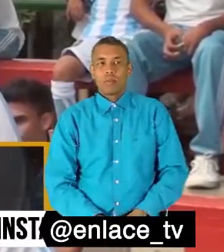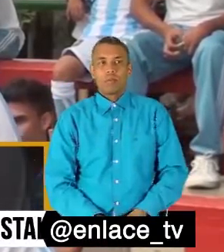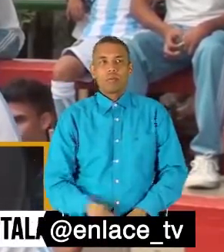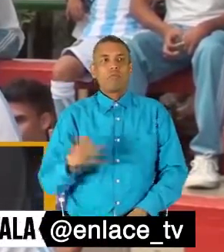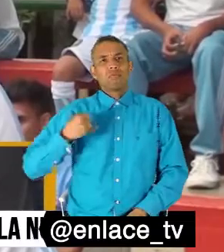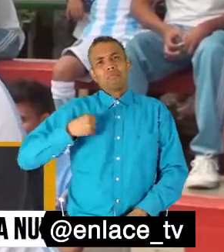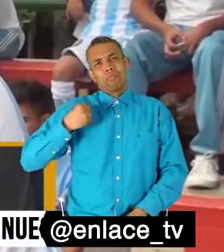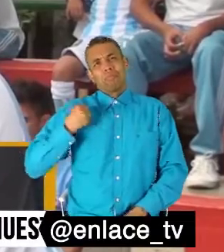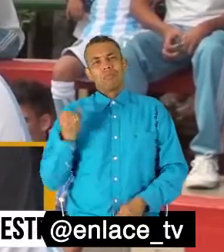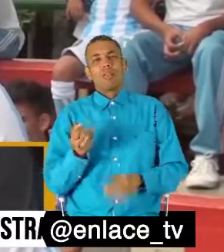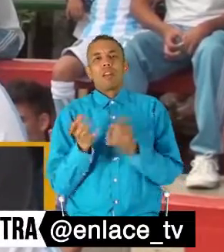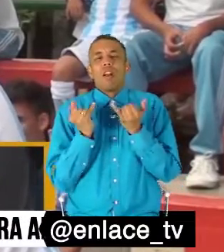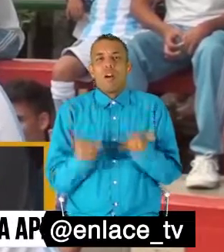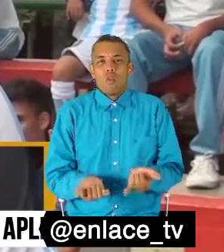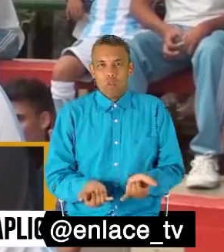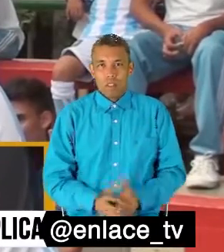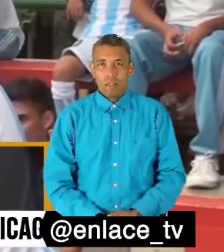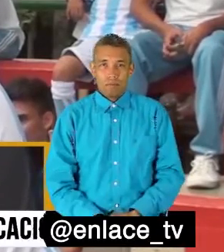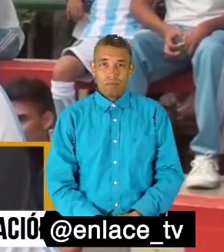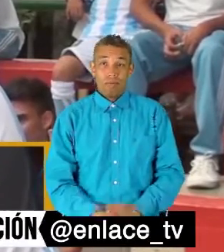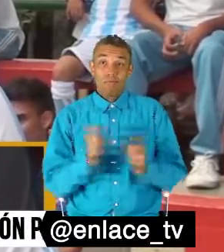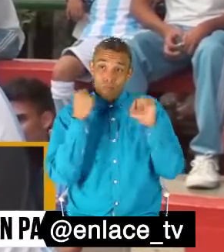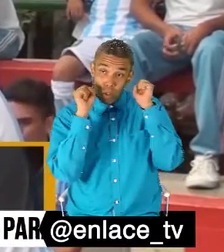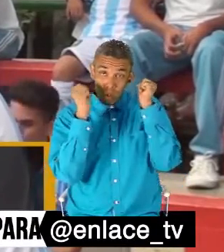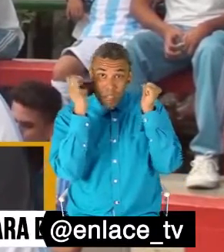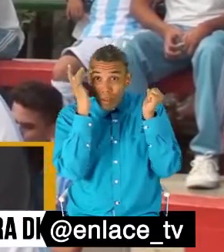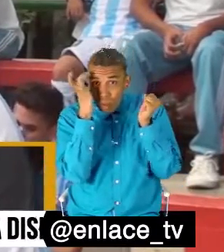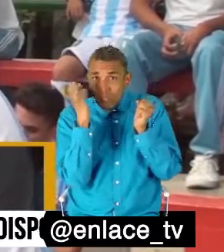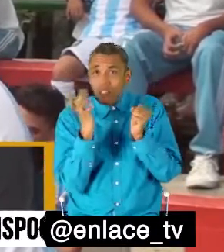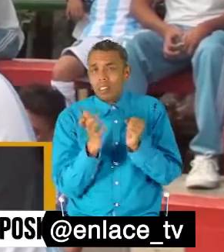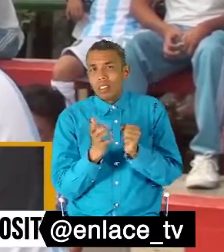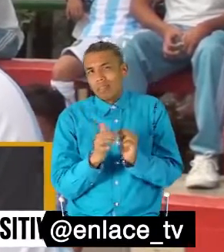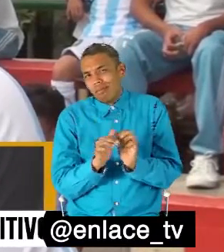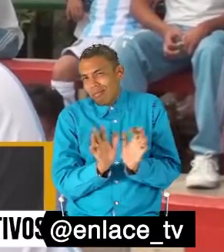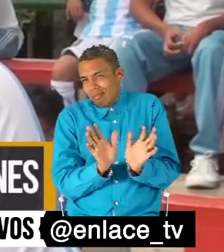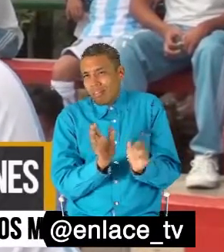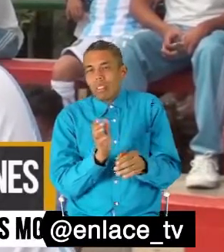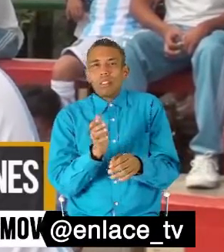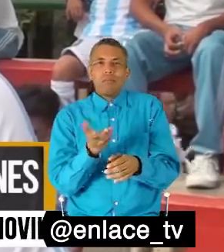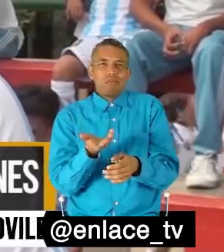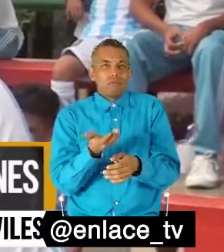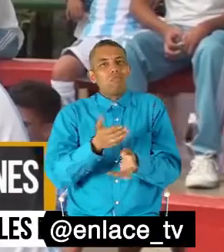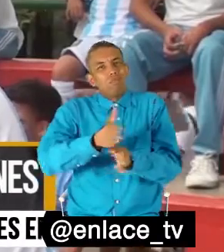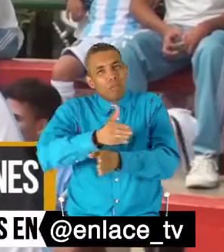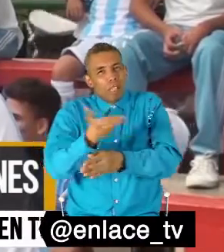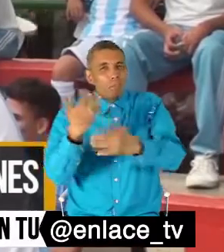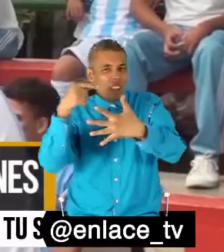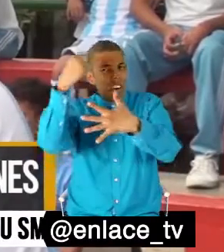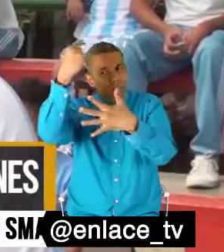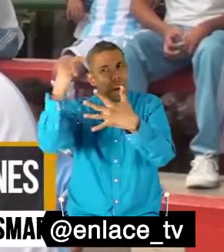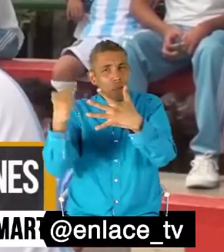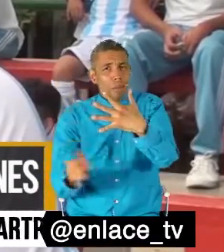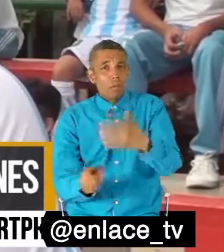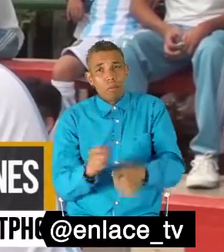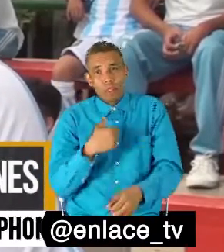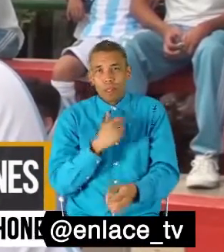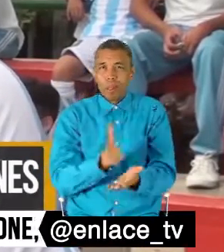época está siendo afectada por diferentes situaciones que la llevan a perderse,